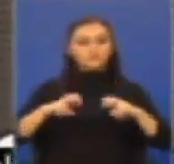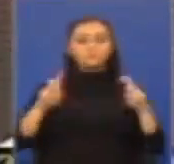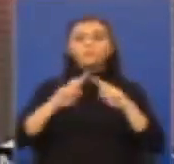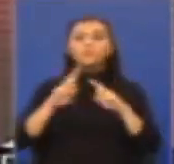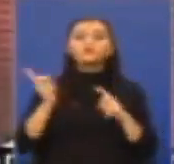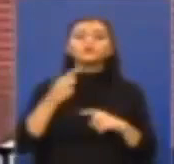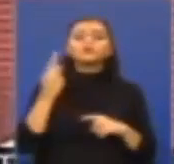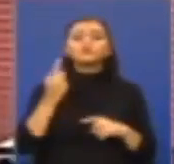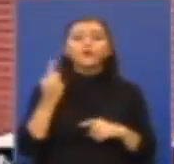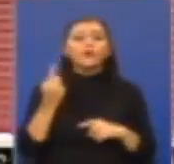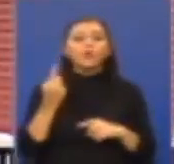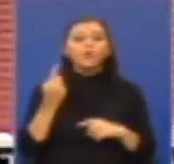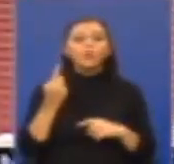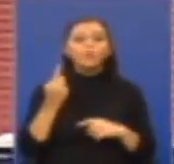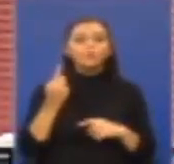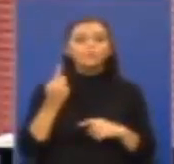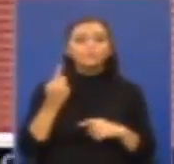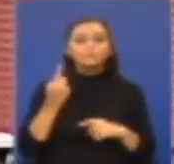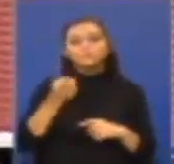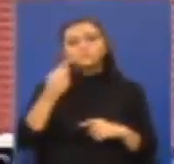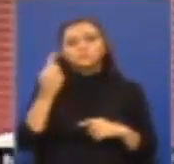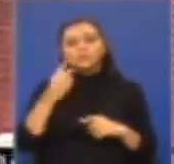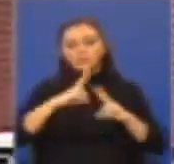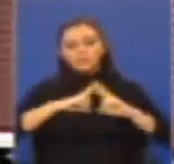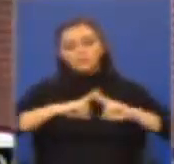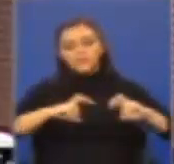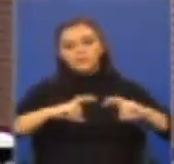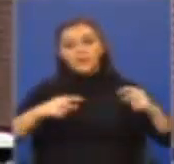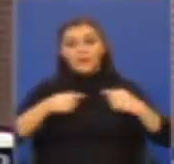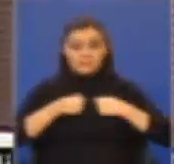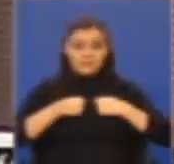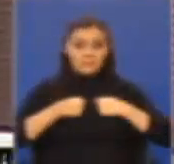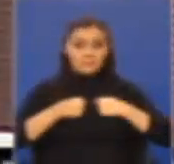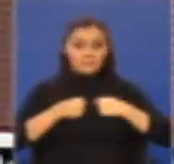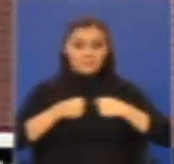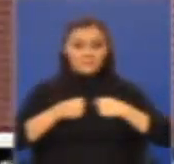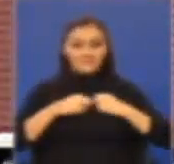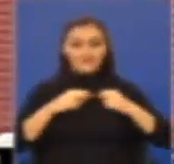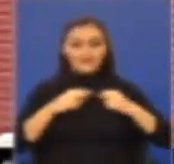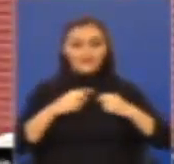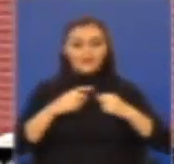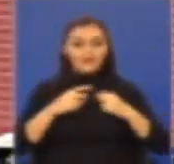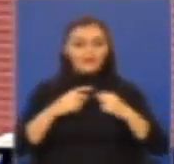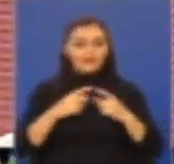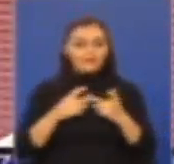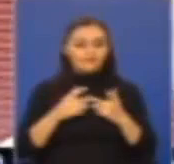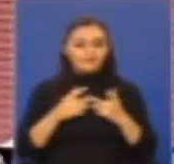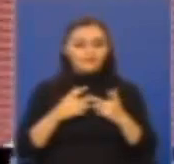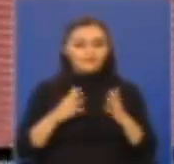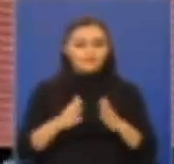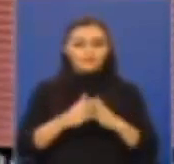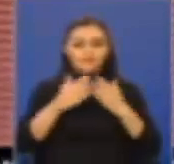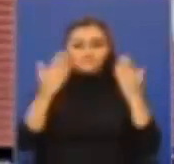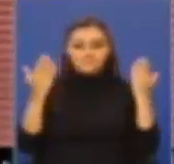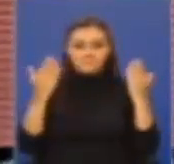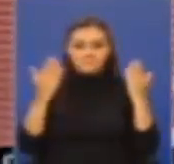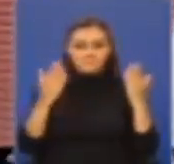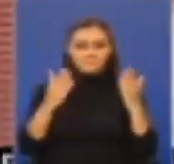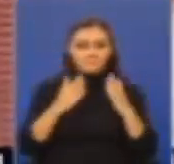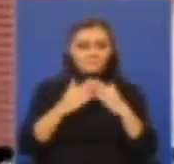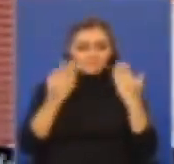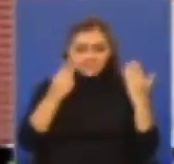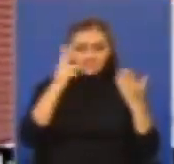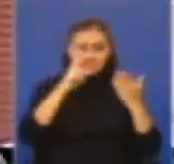empiece, no me investiguen, como por ahí vi algunas publicaciones, ¿no? Que el problema chino, que Rusia,